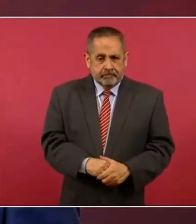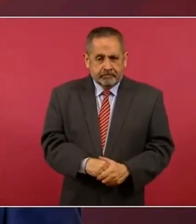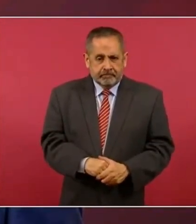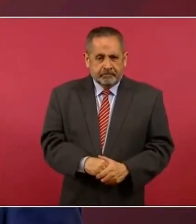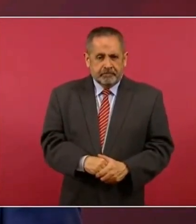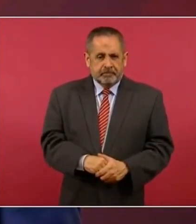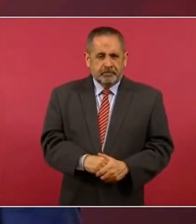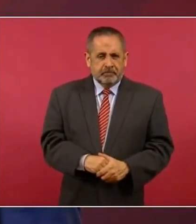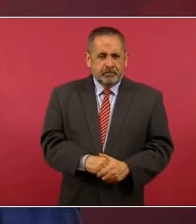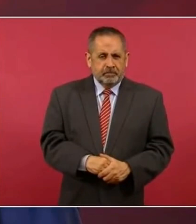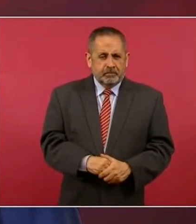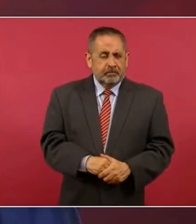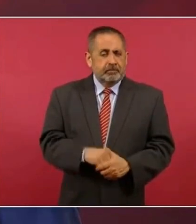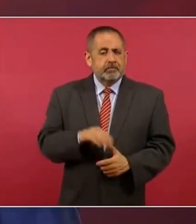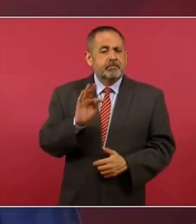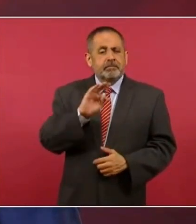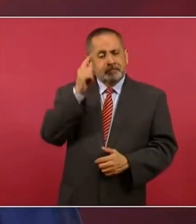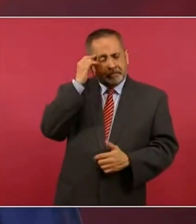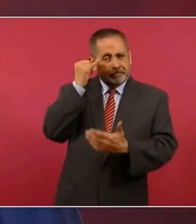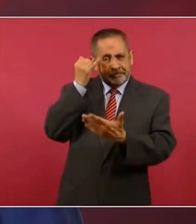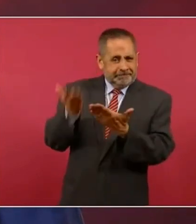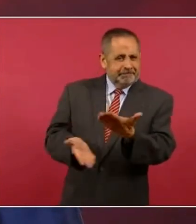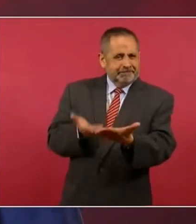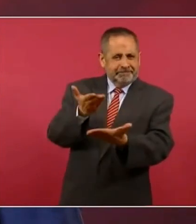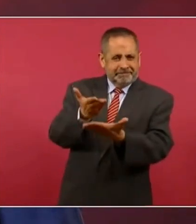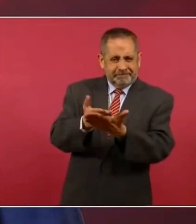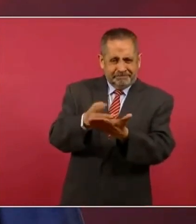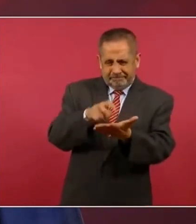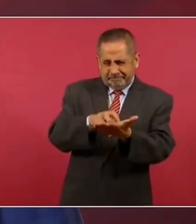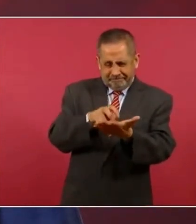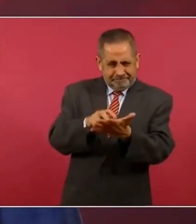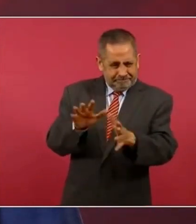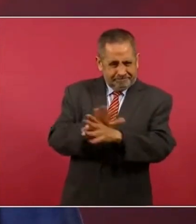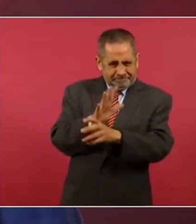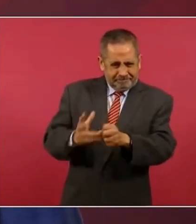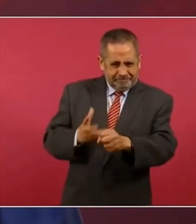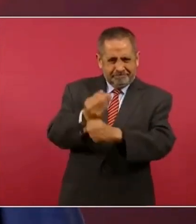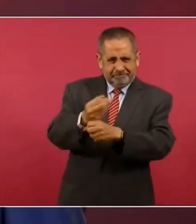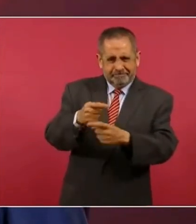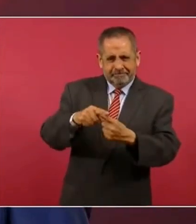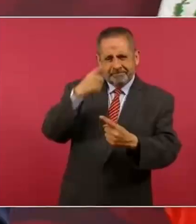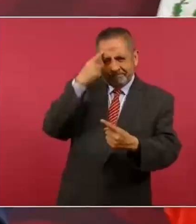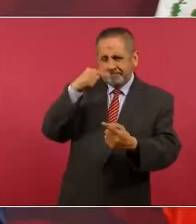se presenta una iniciativa para que se aumente